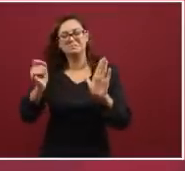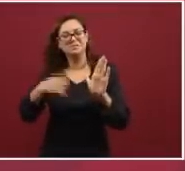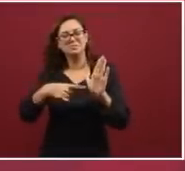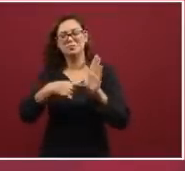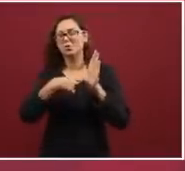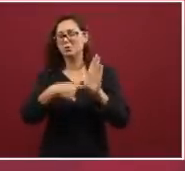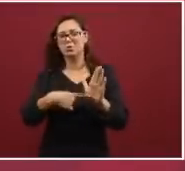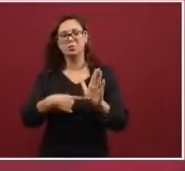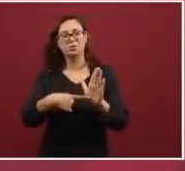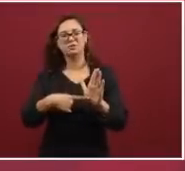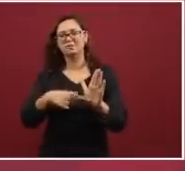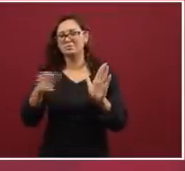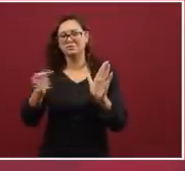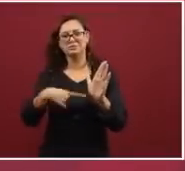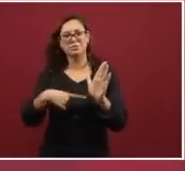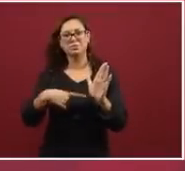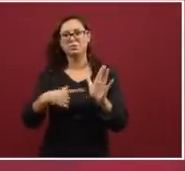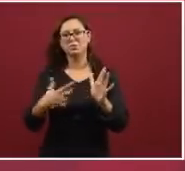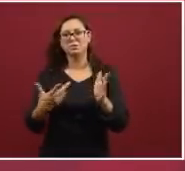dice